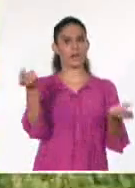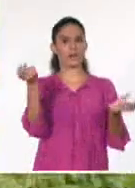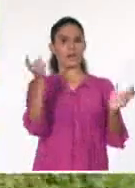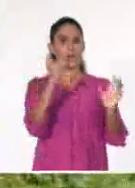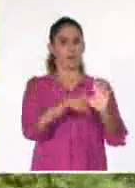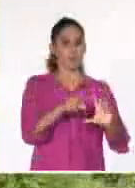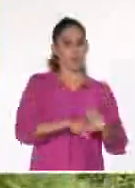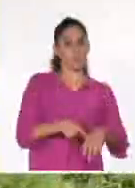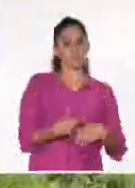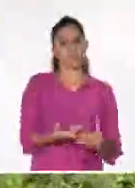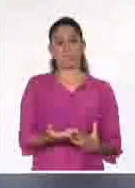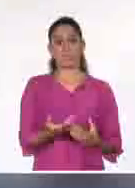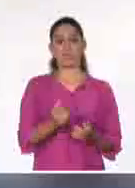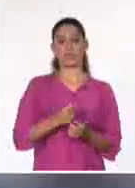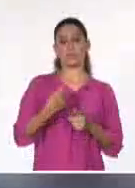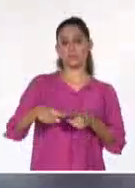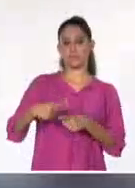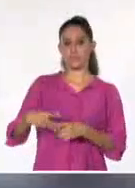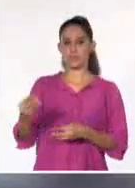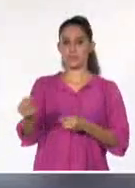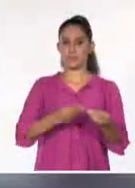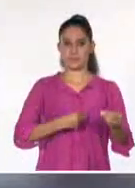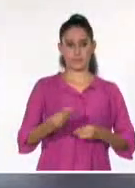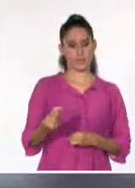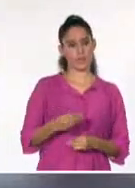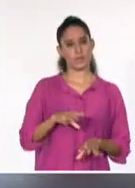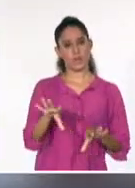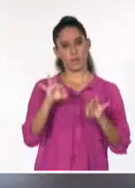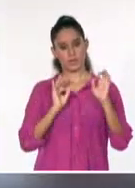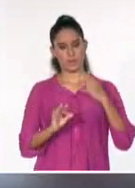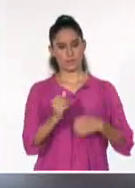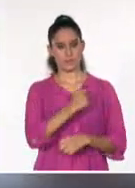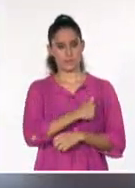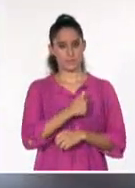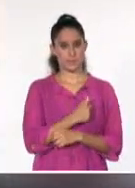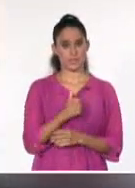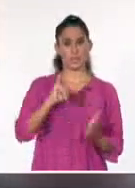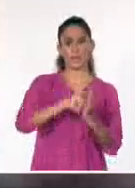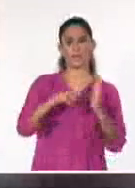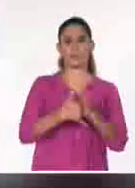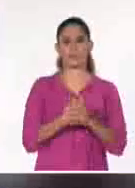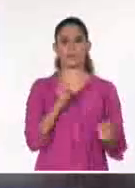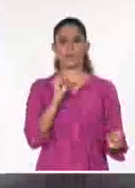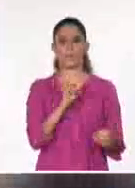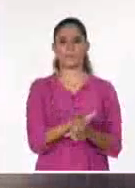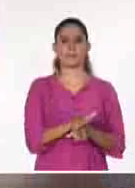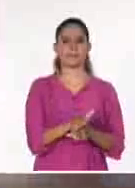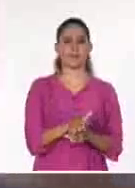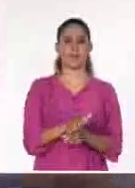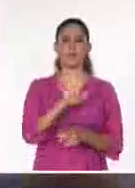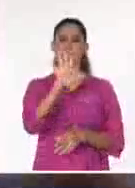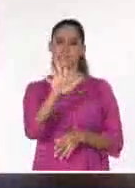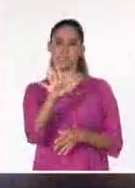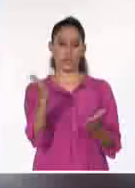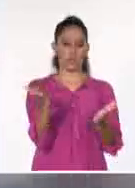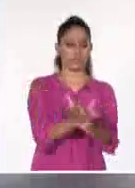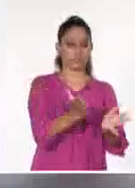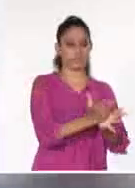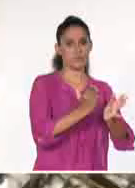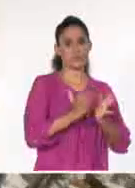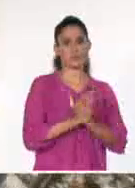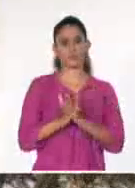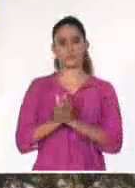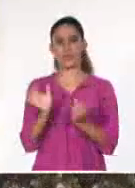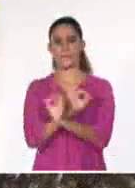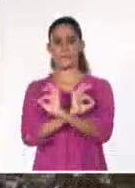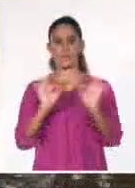acercan a los que recibirán en las disciplinas que eligieron. Un proyecto que comenzó con apenas 5 carreras y ya hoy suman más de 10